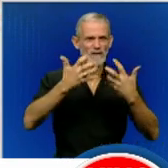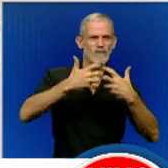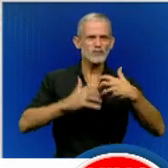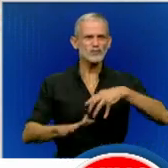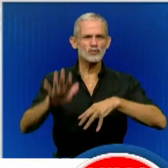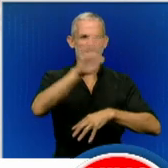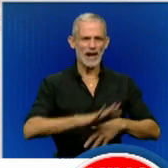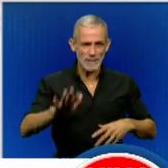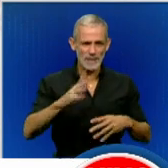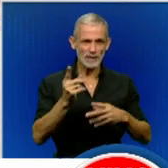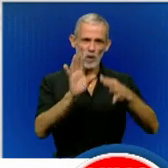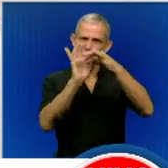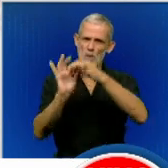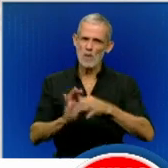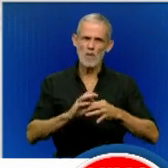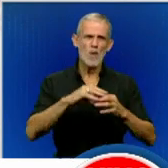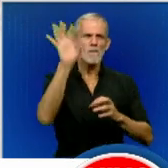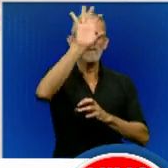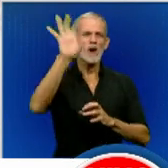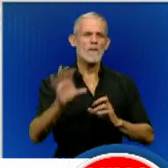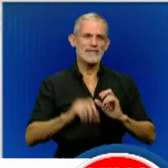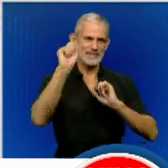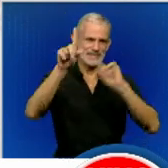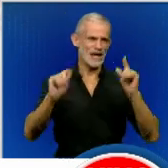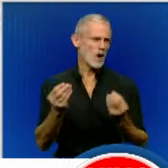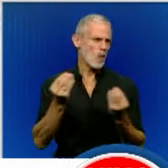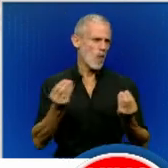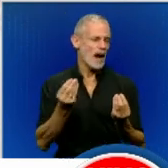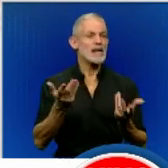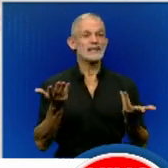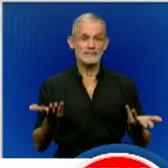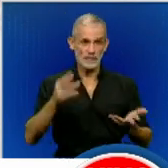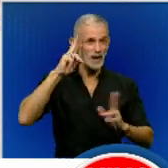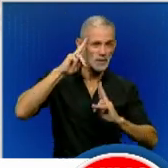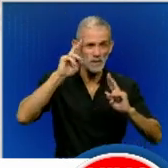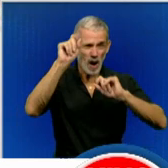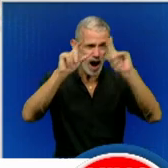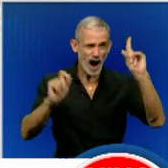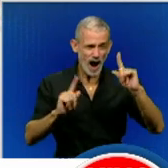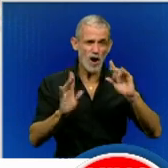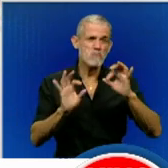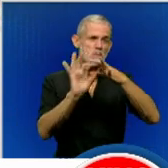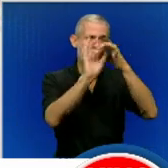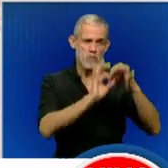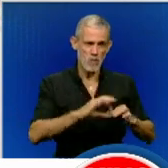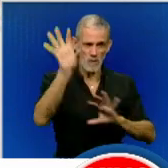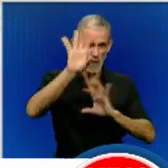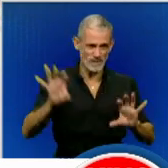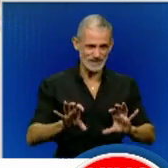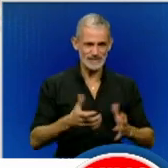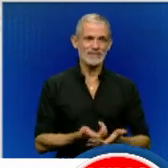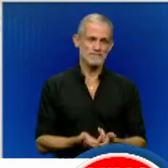o la entidad que le da a cada una de las provincias o los estados subnacionales que lo componen